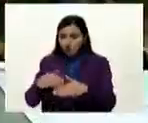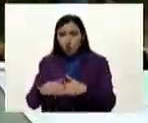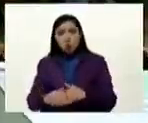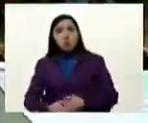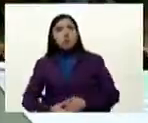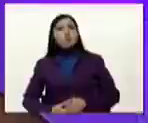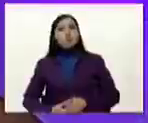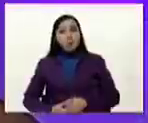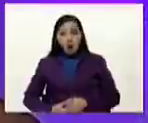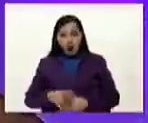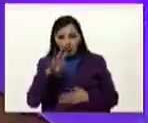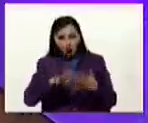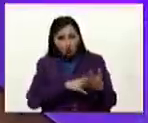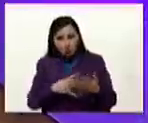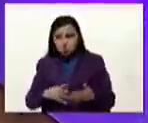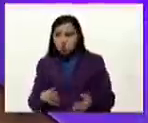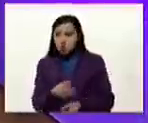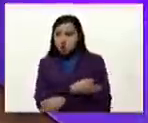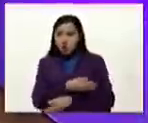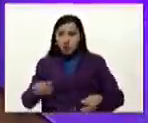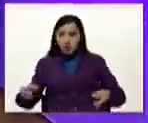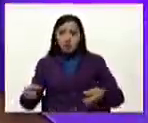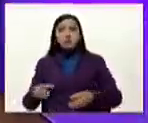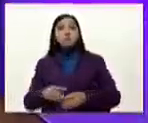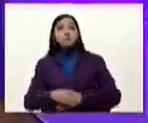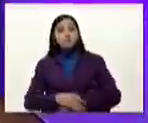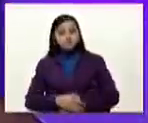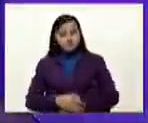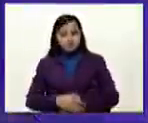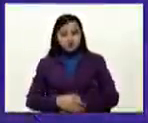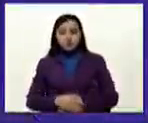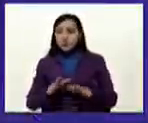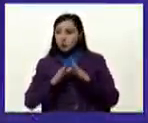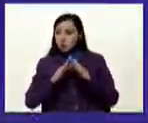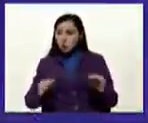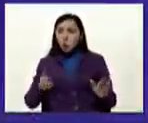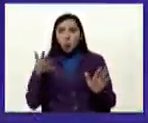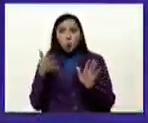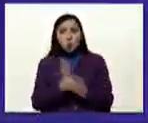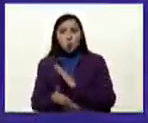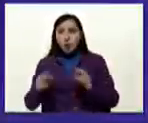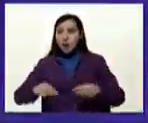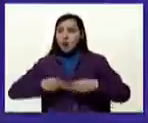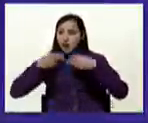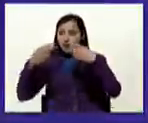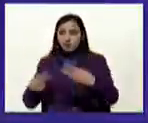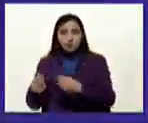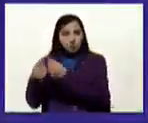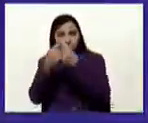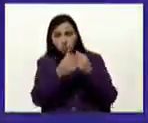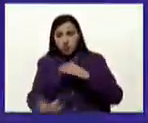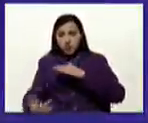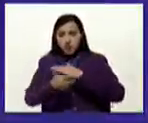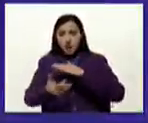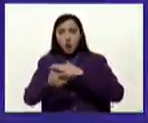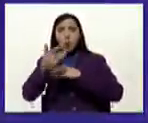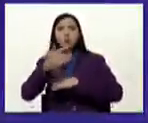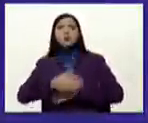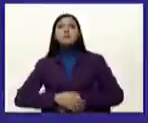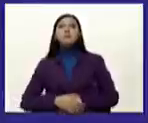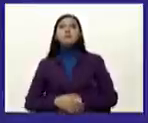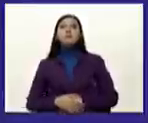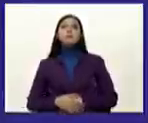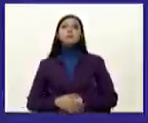como fueron programados, un éxito toda la parte de la represión tecnológica. Hubo